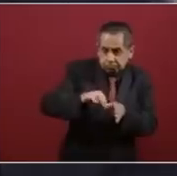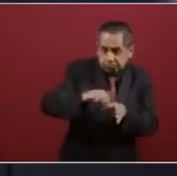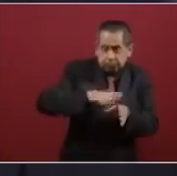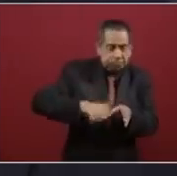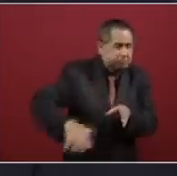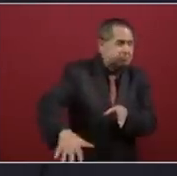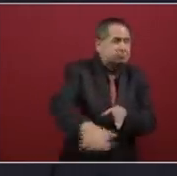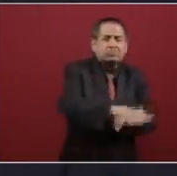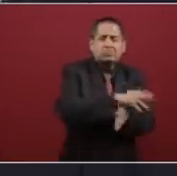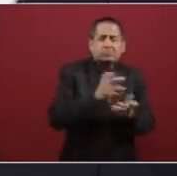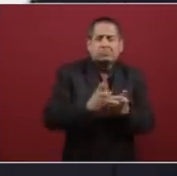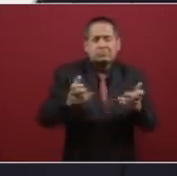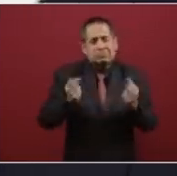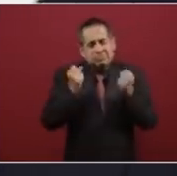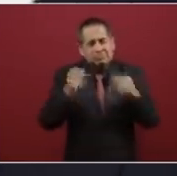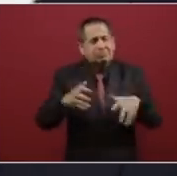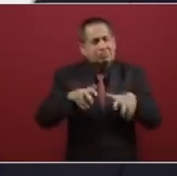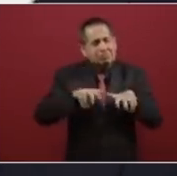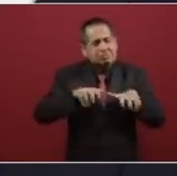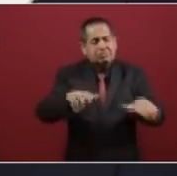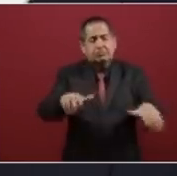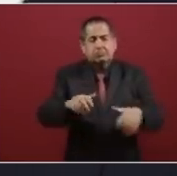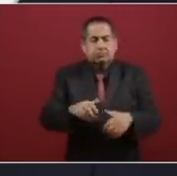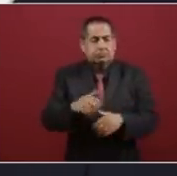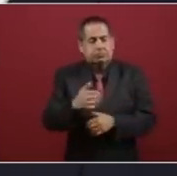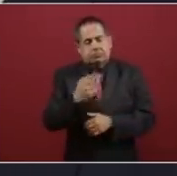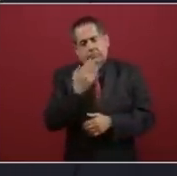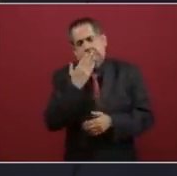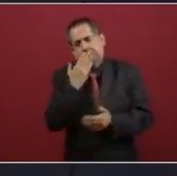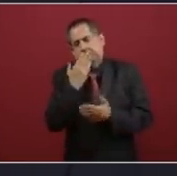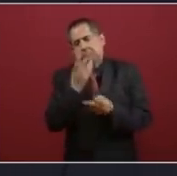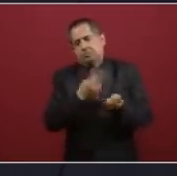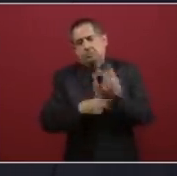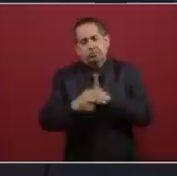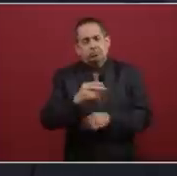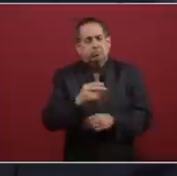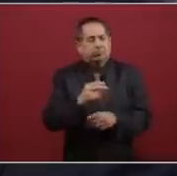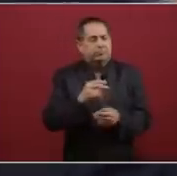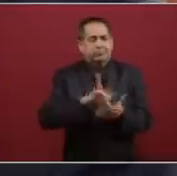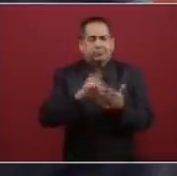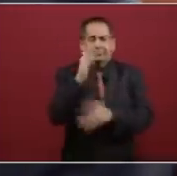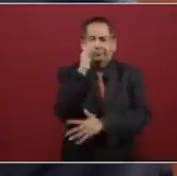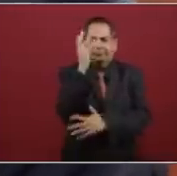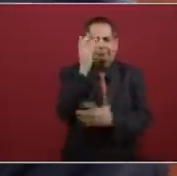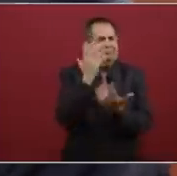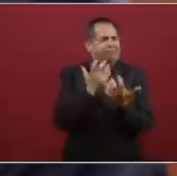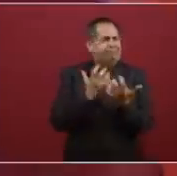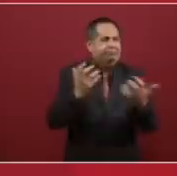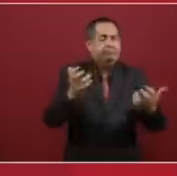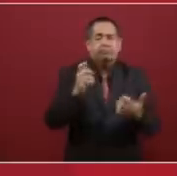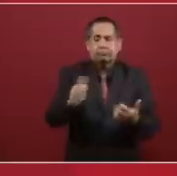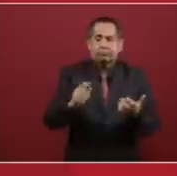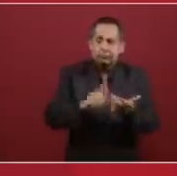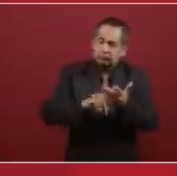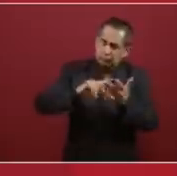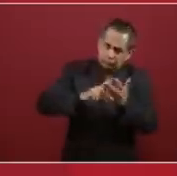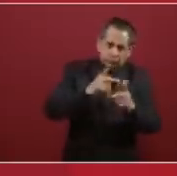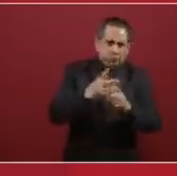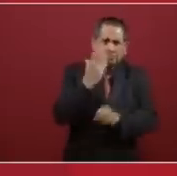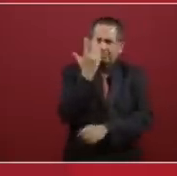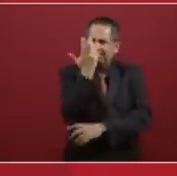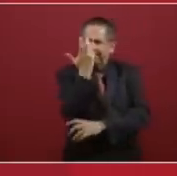Y además de su bondad, porque significa reforestar,